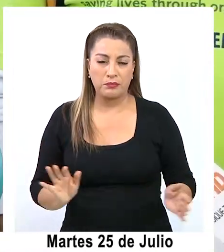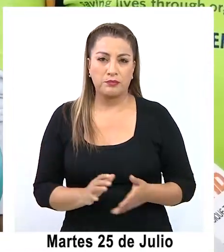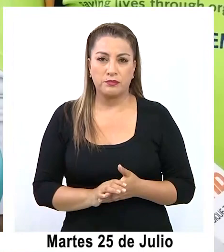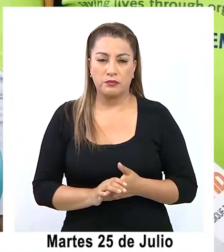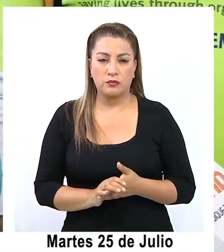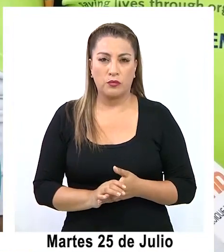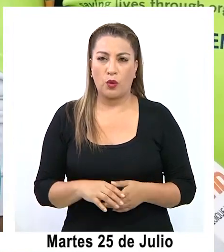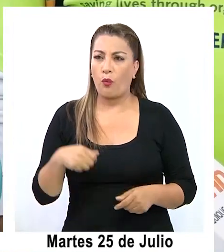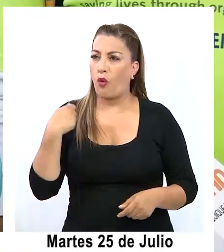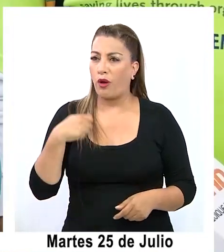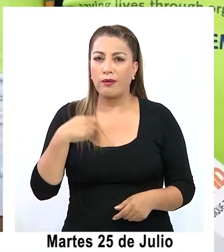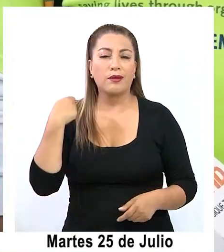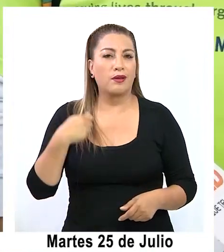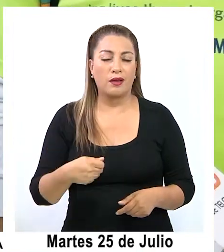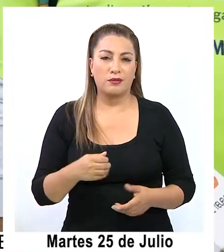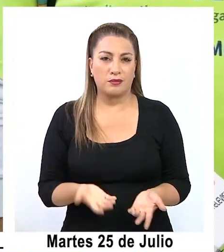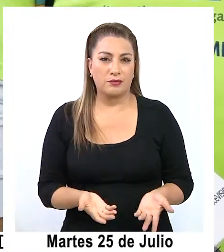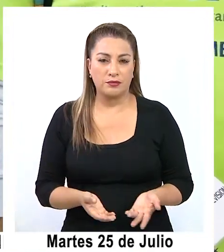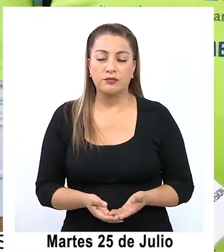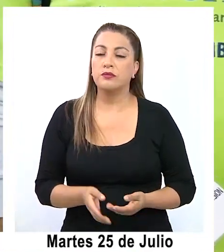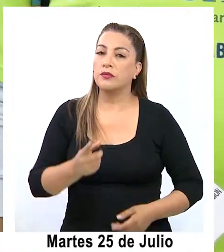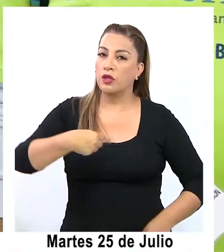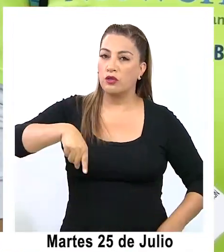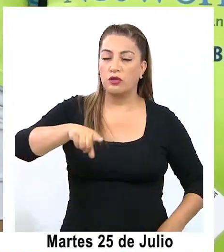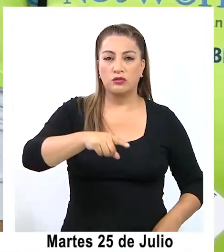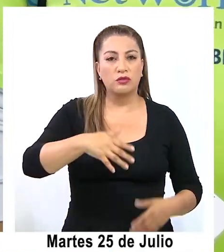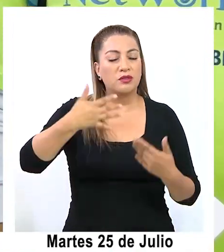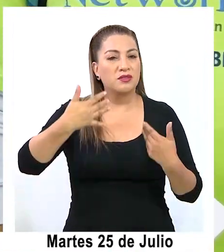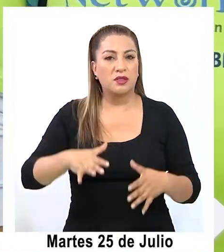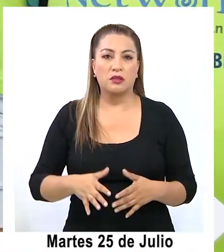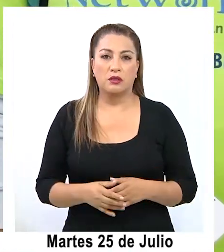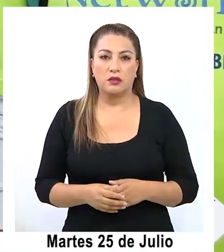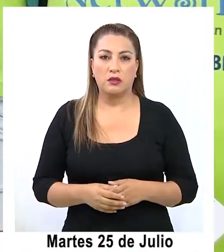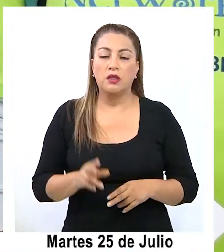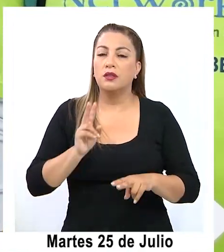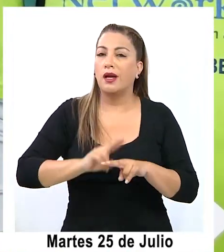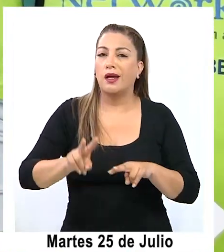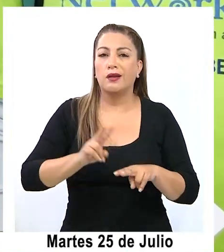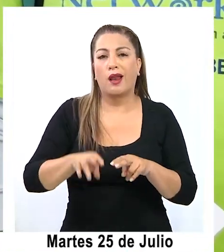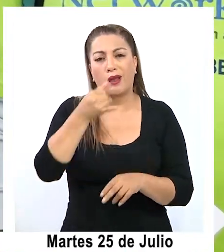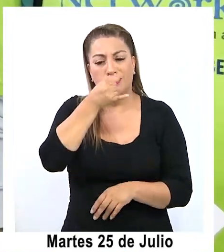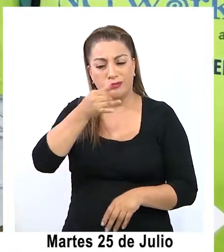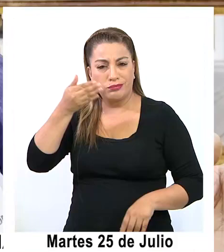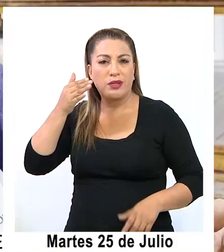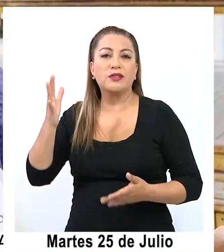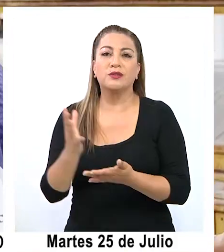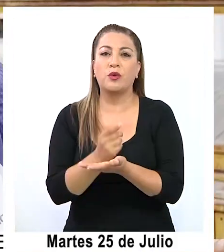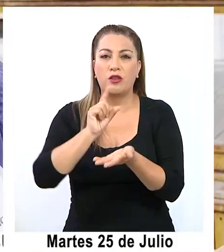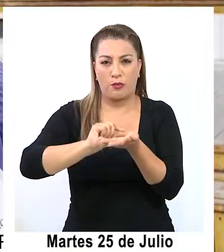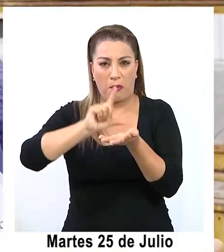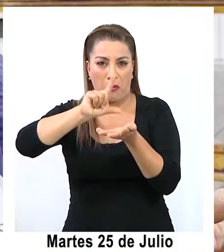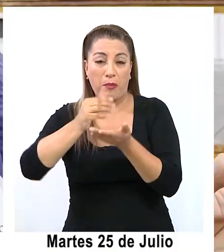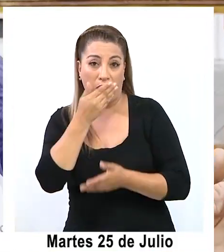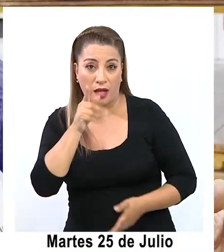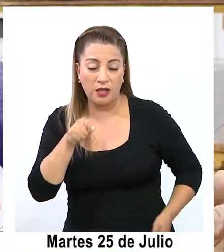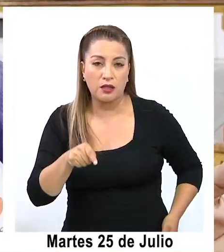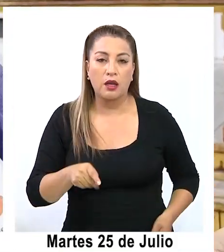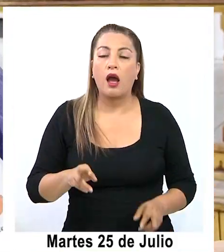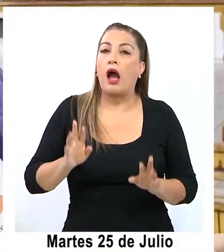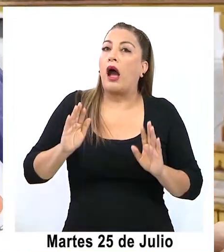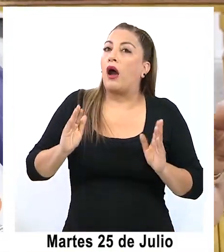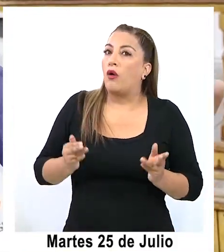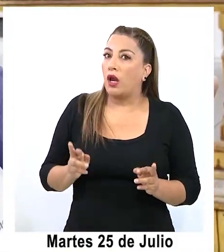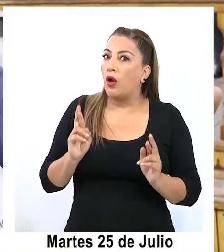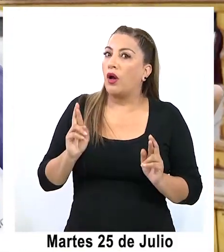Aquí es cantidad de remedio y todo eso. Nosotros ya tenían que no arreglarse mucho tiempo ya el sueldo. Ahora esperemos que sea